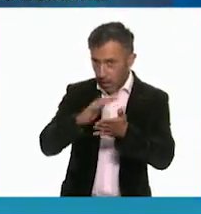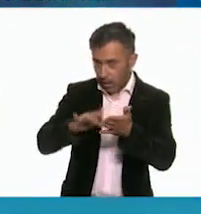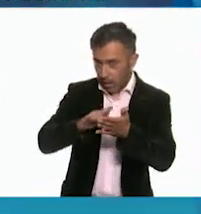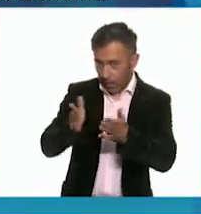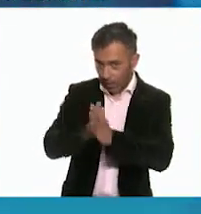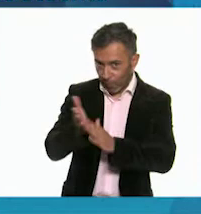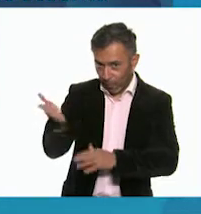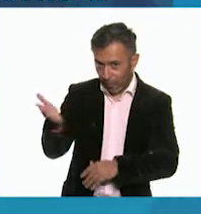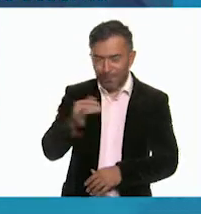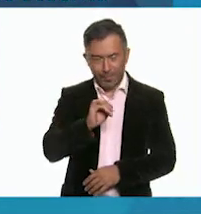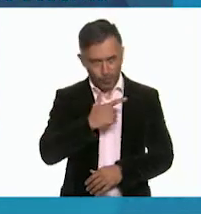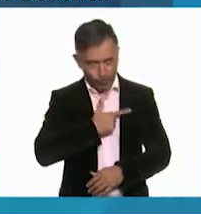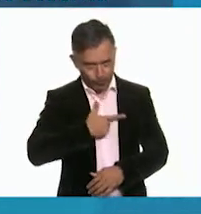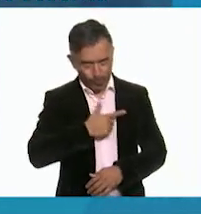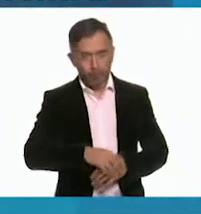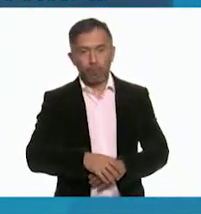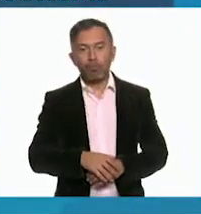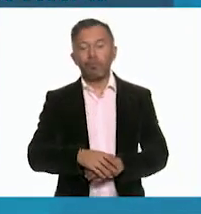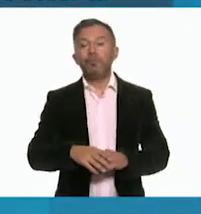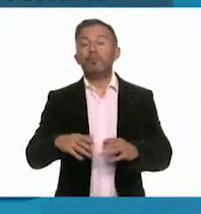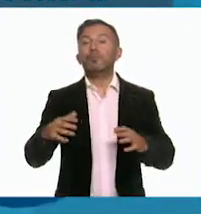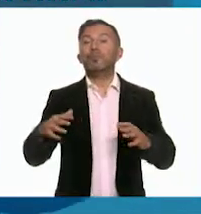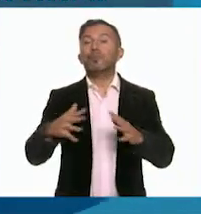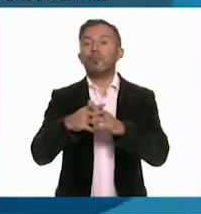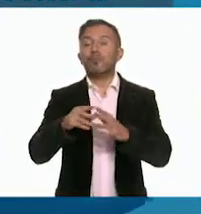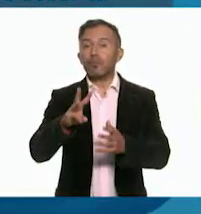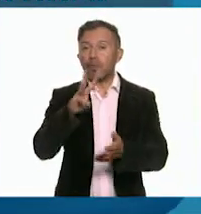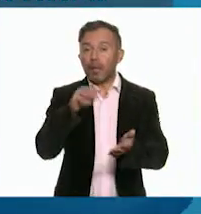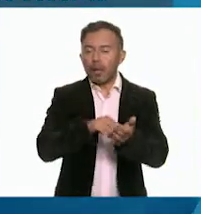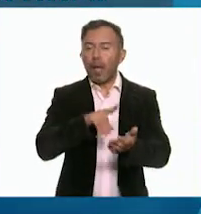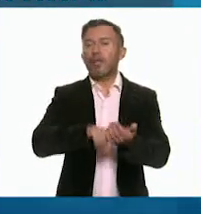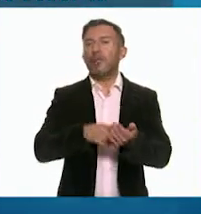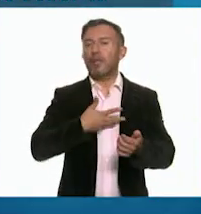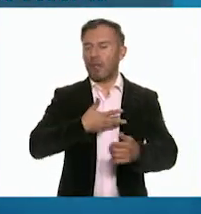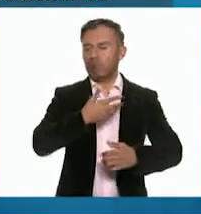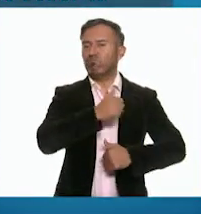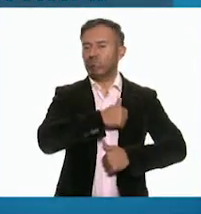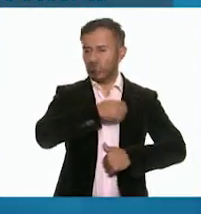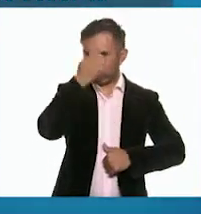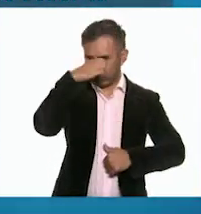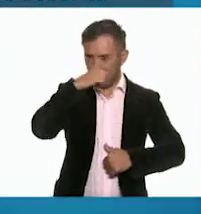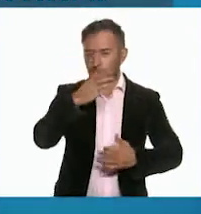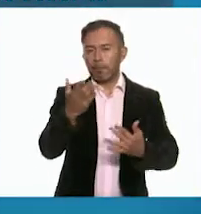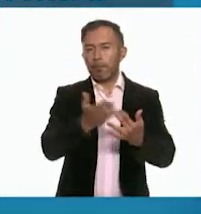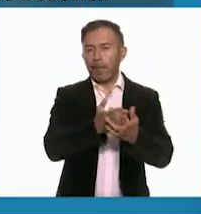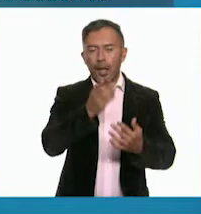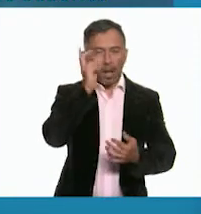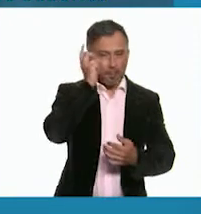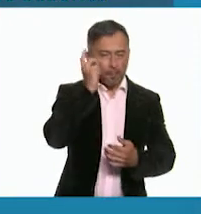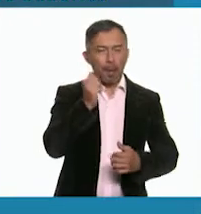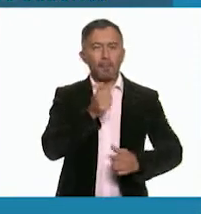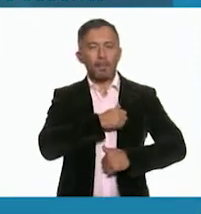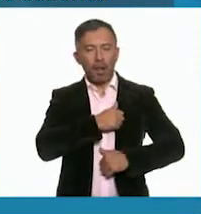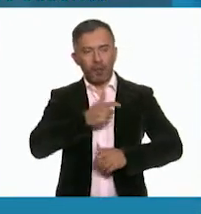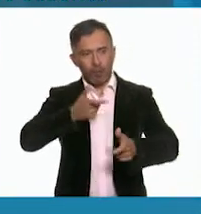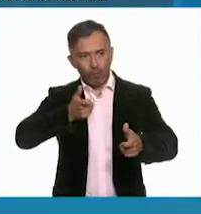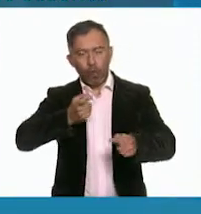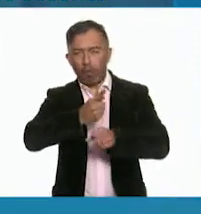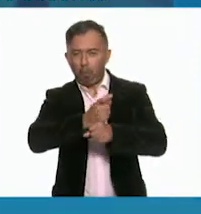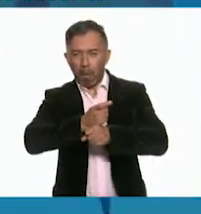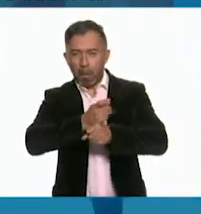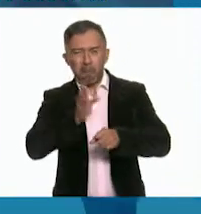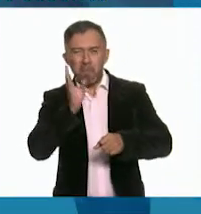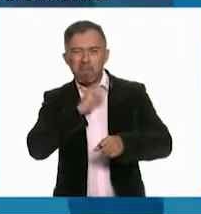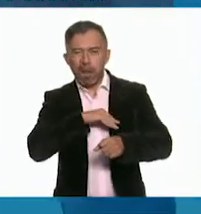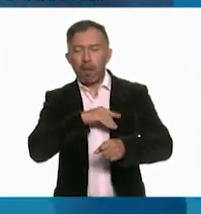los insurgentes, solo 3,000 son tropa disciplinada, mitad de caballería, mitad de infantería, con malos cañones. Hay